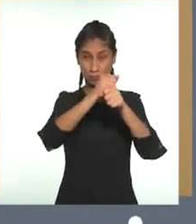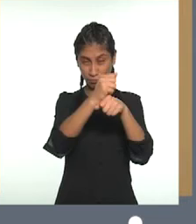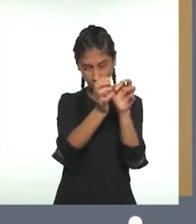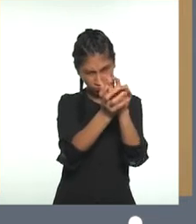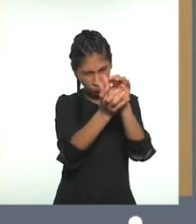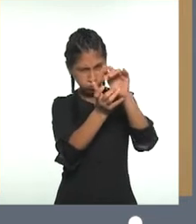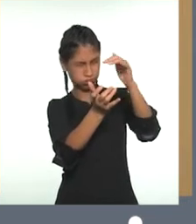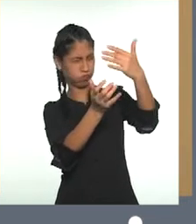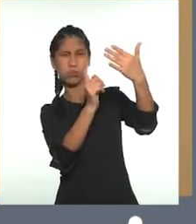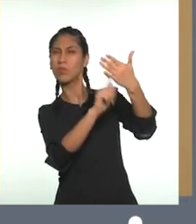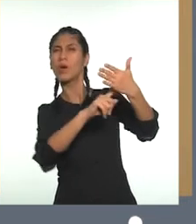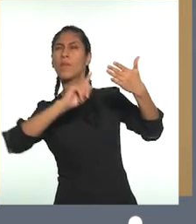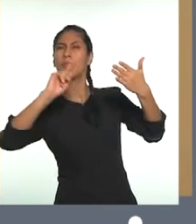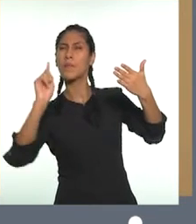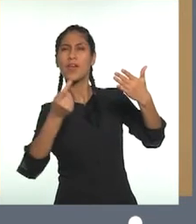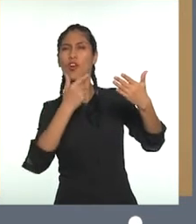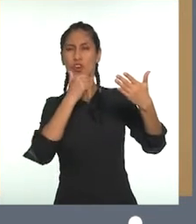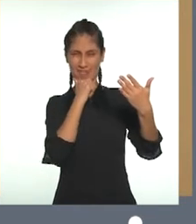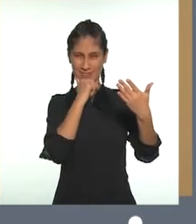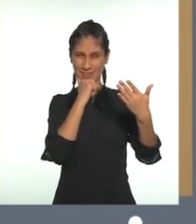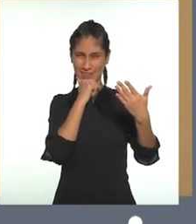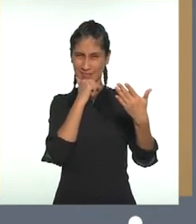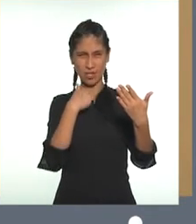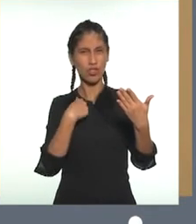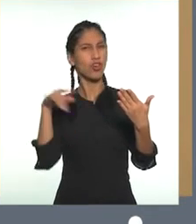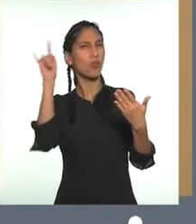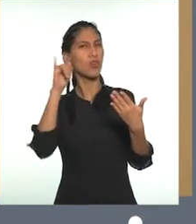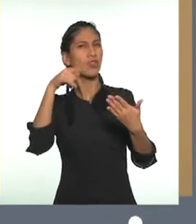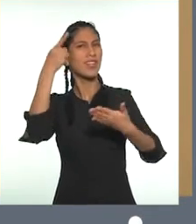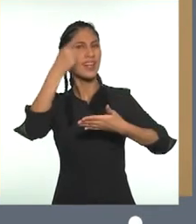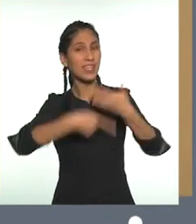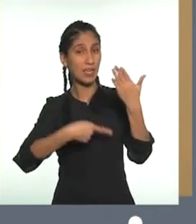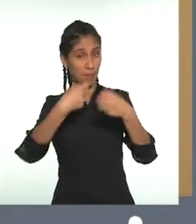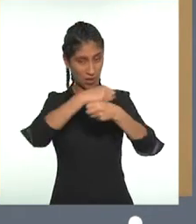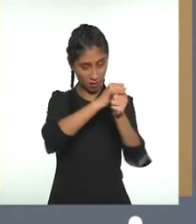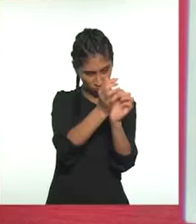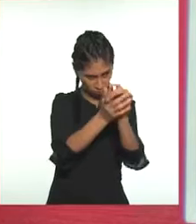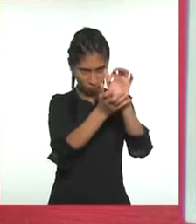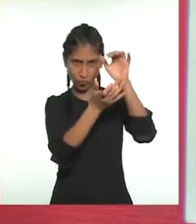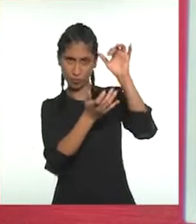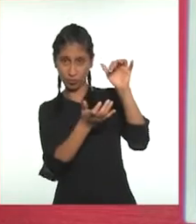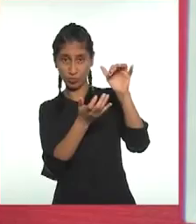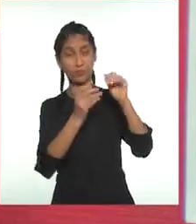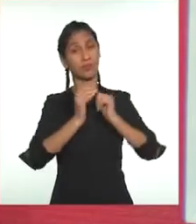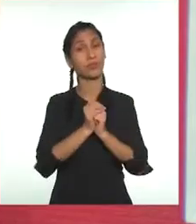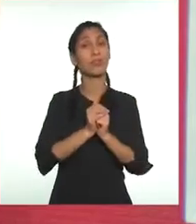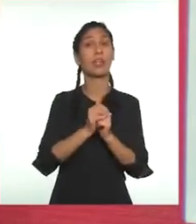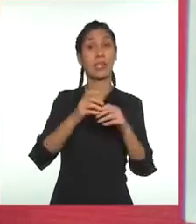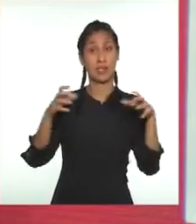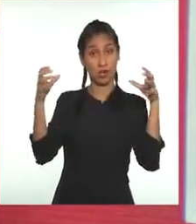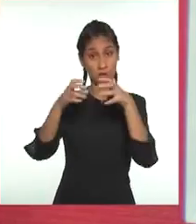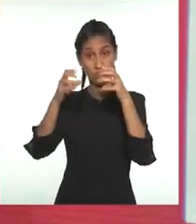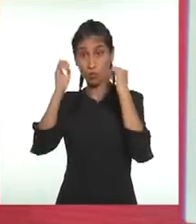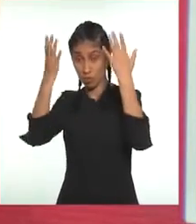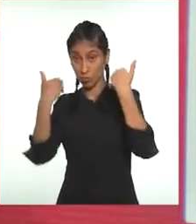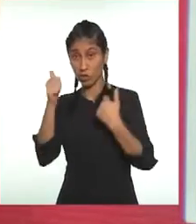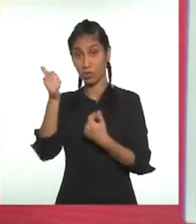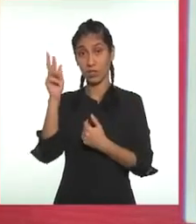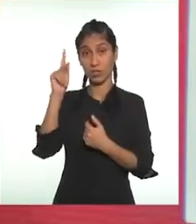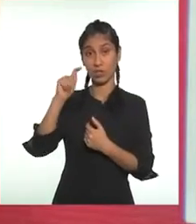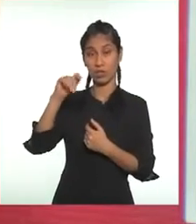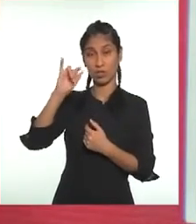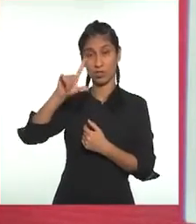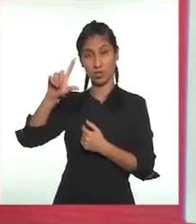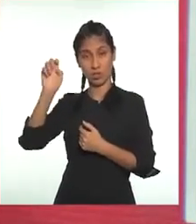obra, lo primero es decidir qué medio usaremos para realizarla. Las arpilleras se trabajan con telas e